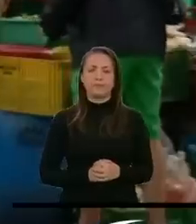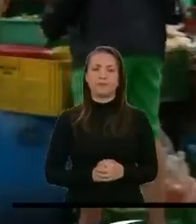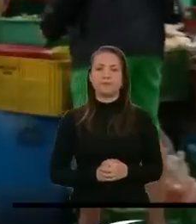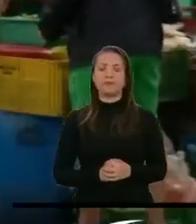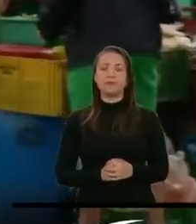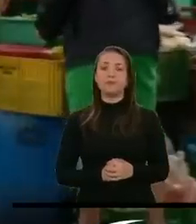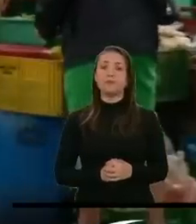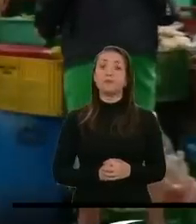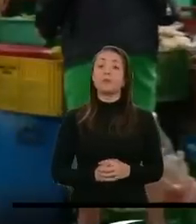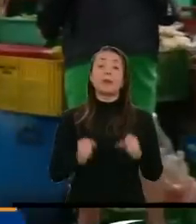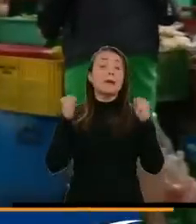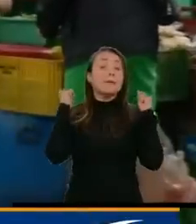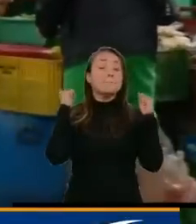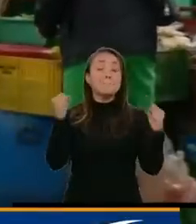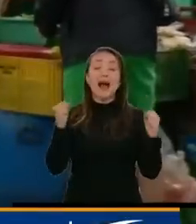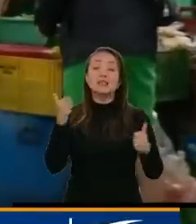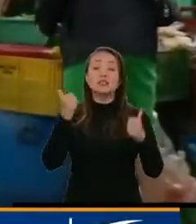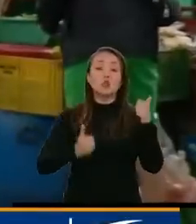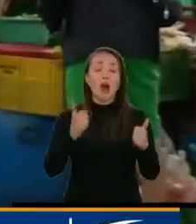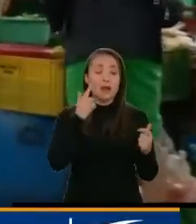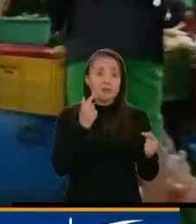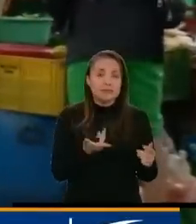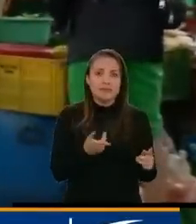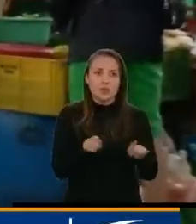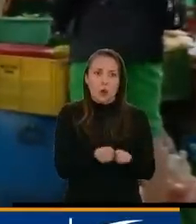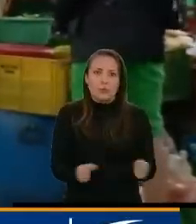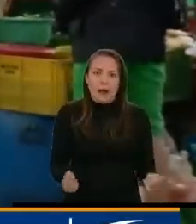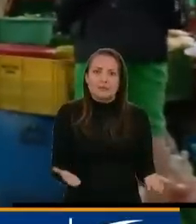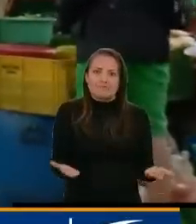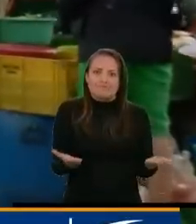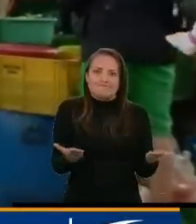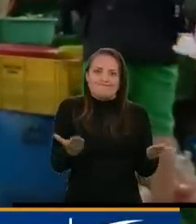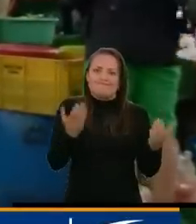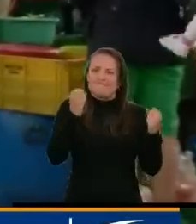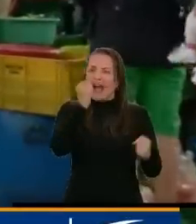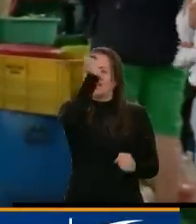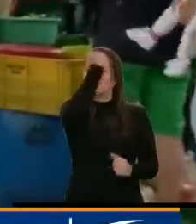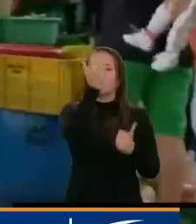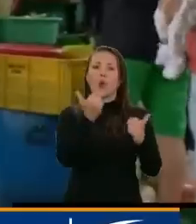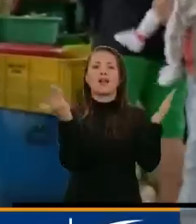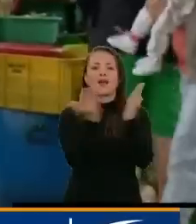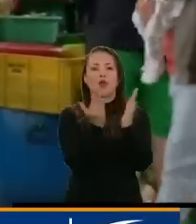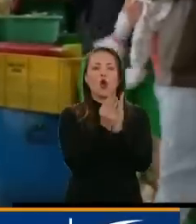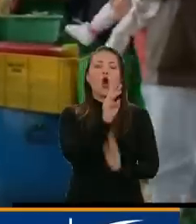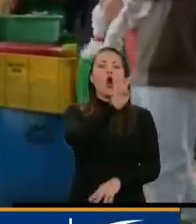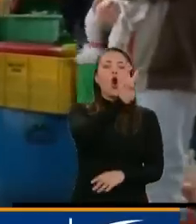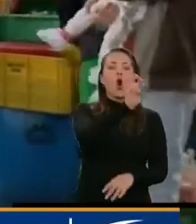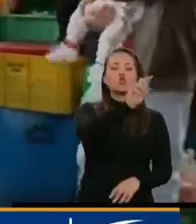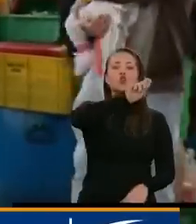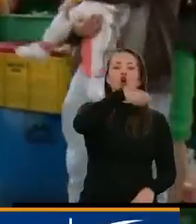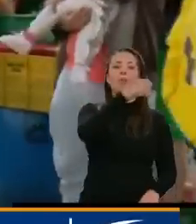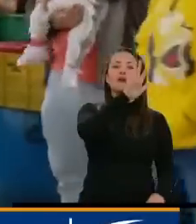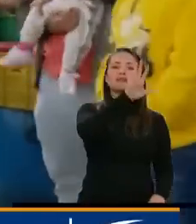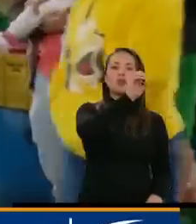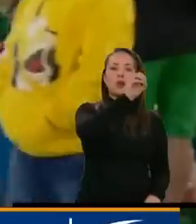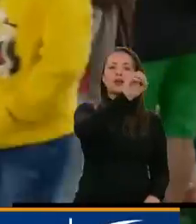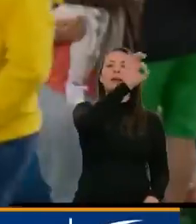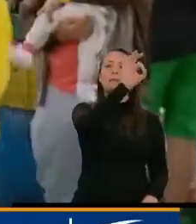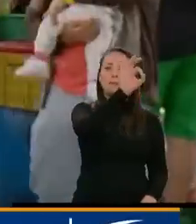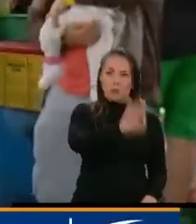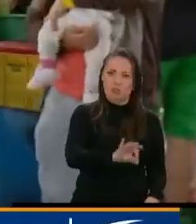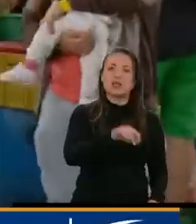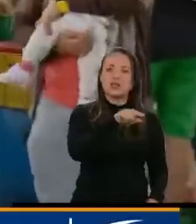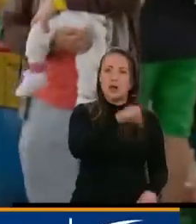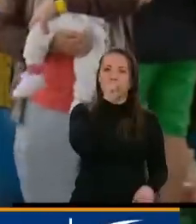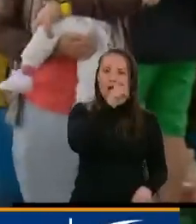Alejandra, lo que más está impulsando la inflación, el número uno, es la educación, con 8,50% la variación en el mes.